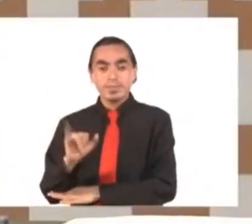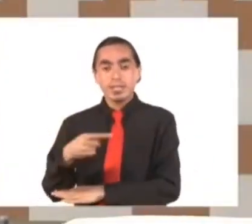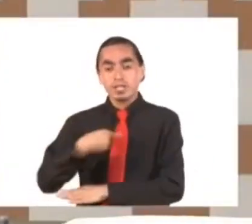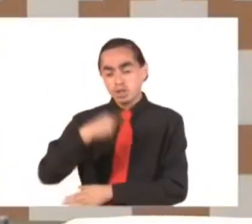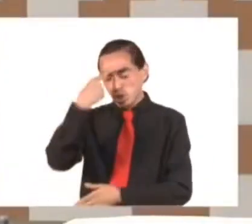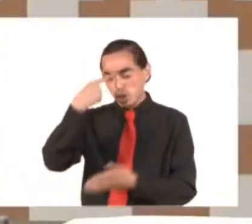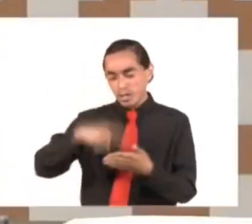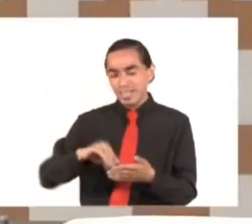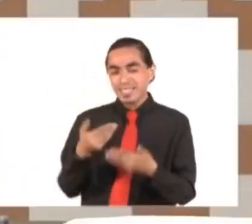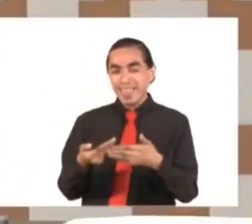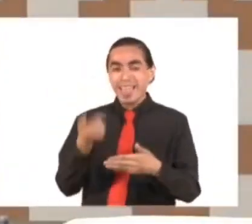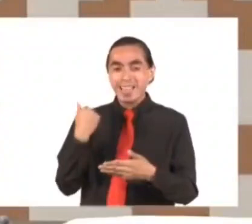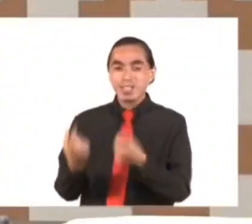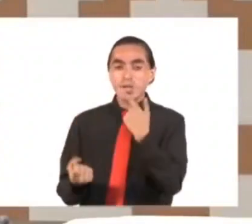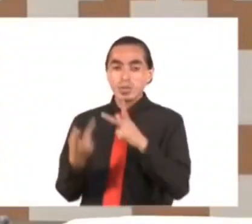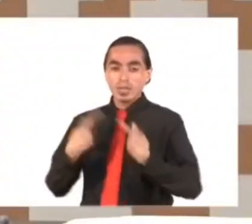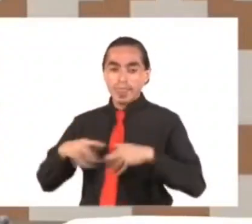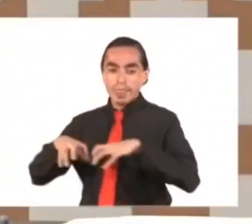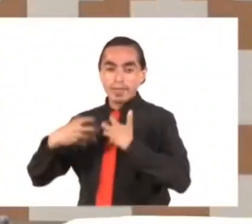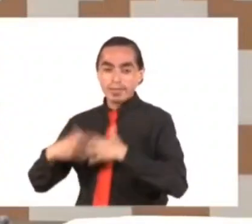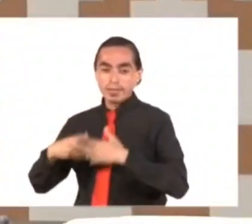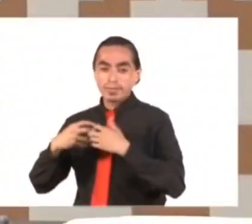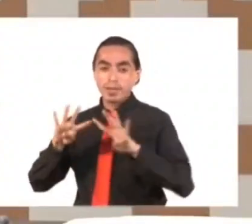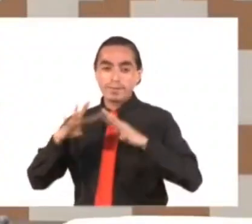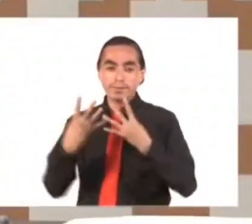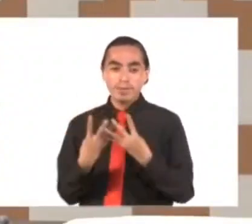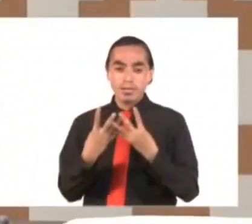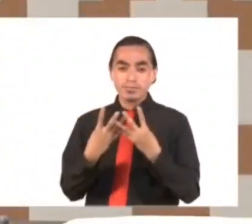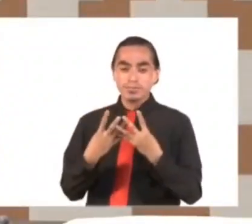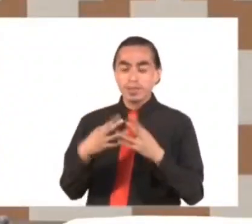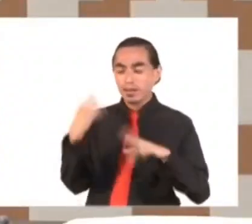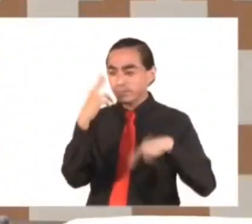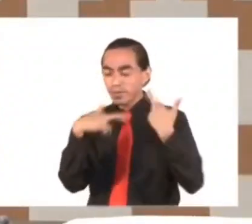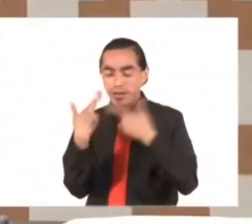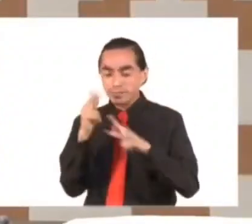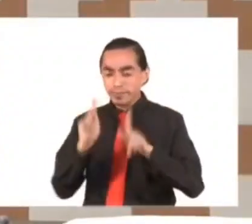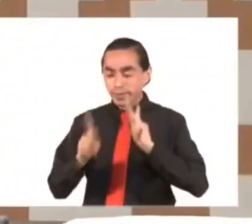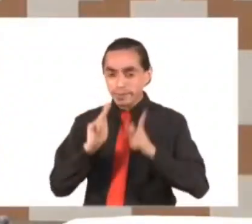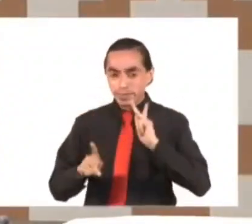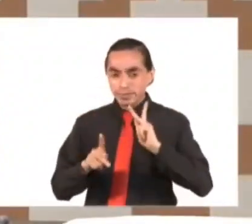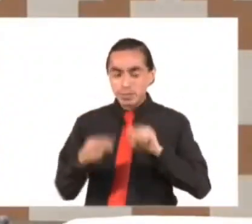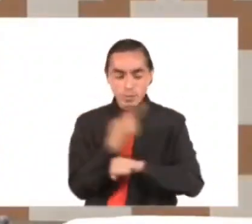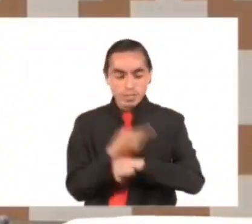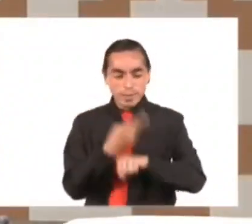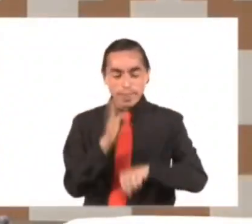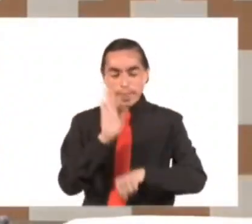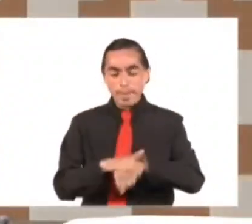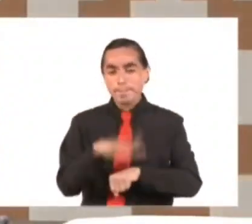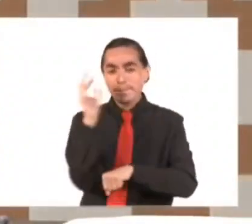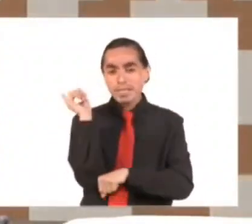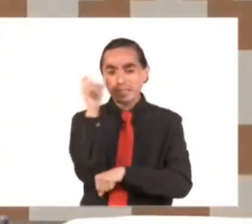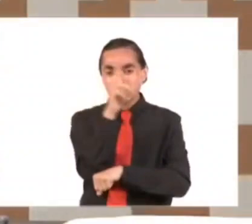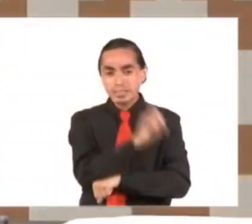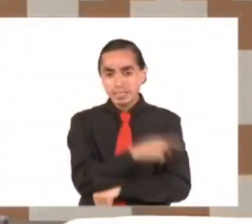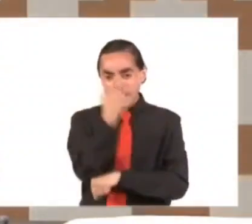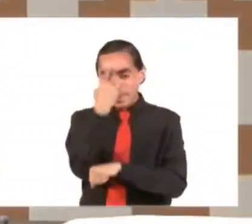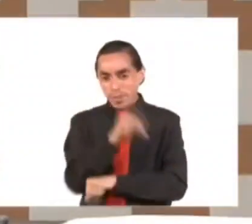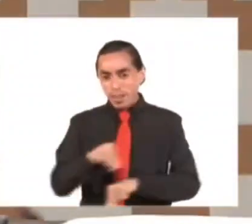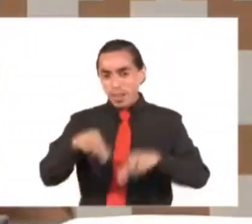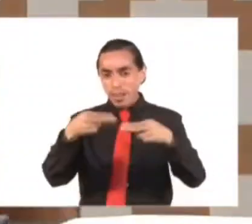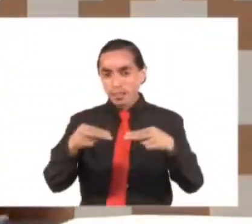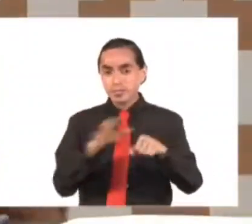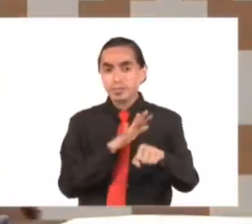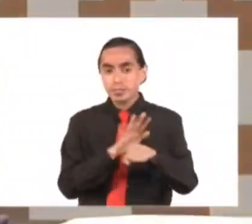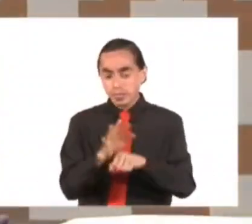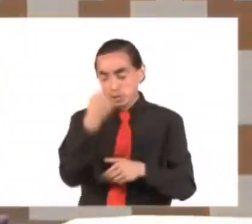después de hablar con muchísimos empresarios, tal vez el trámite más complicado, que tenían que cumplir los negocios para operar.